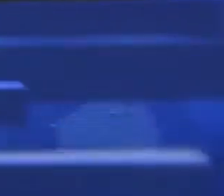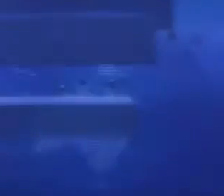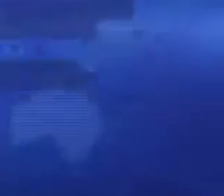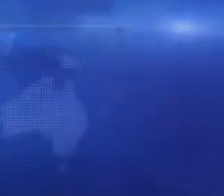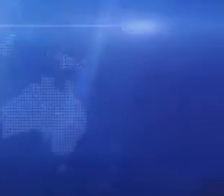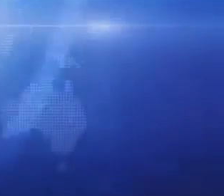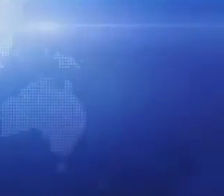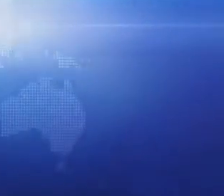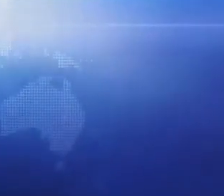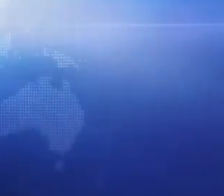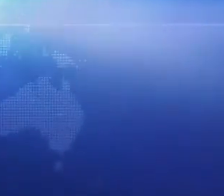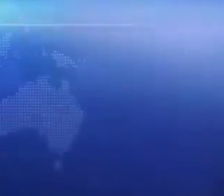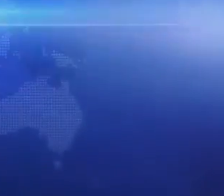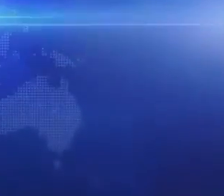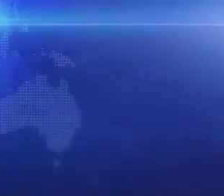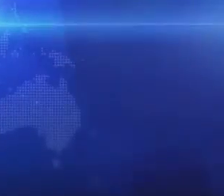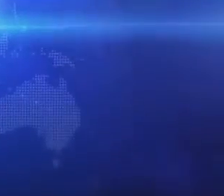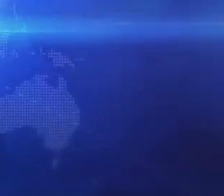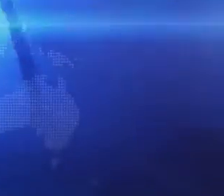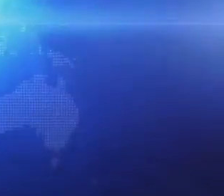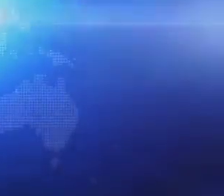ver.